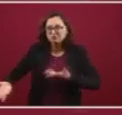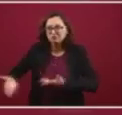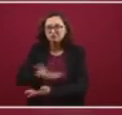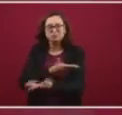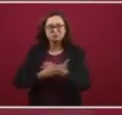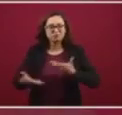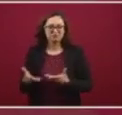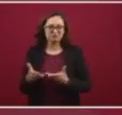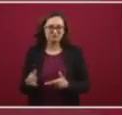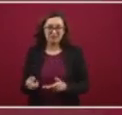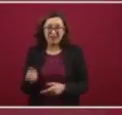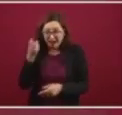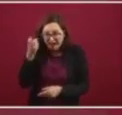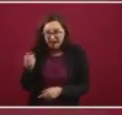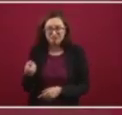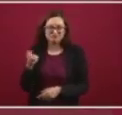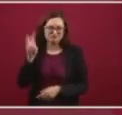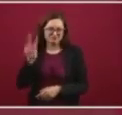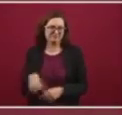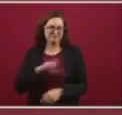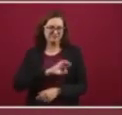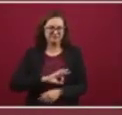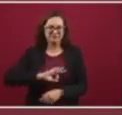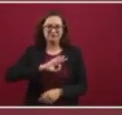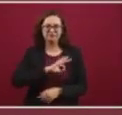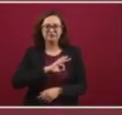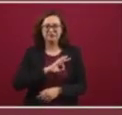Lo material,